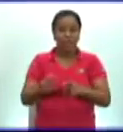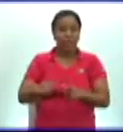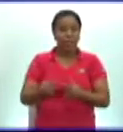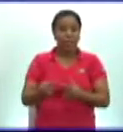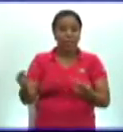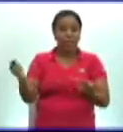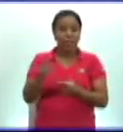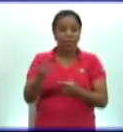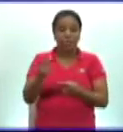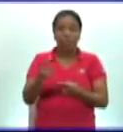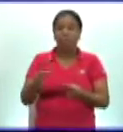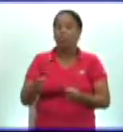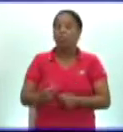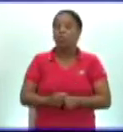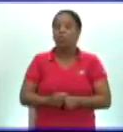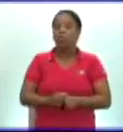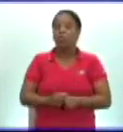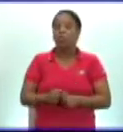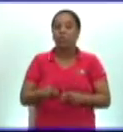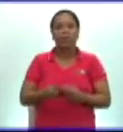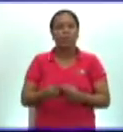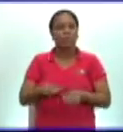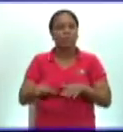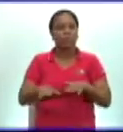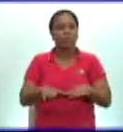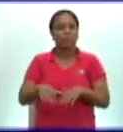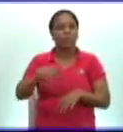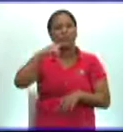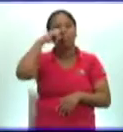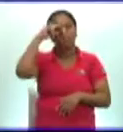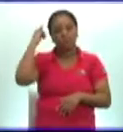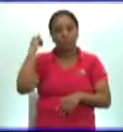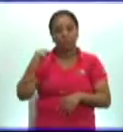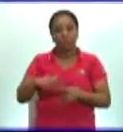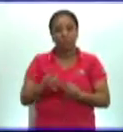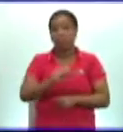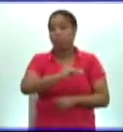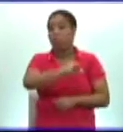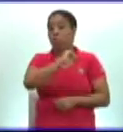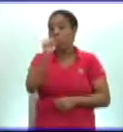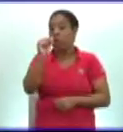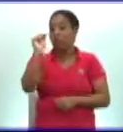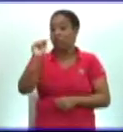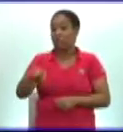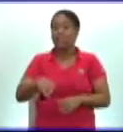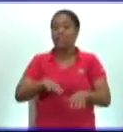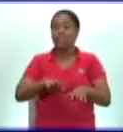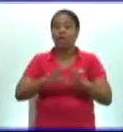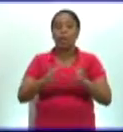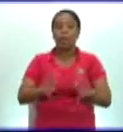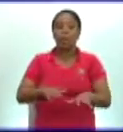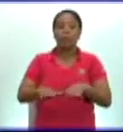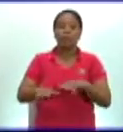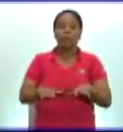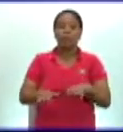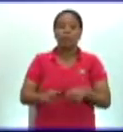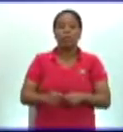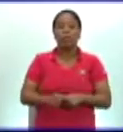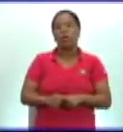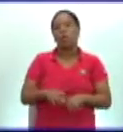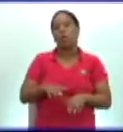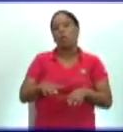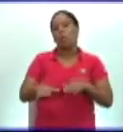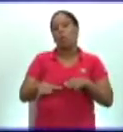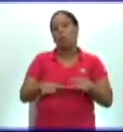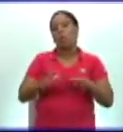contrario. ¿Pero no se está moviendo? Sí, pero hemos logrado que ese cuerpo se mueva con un movimiento